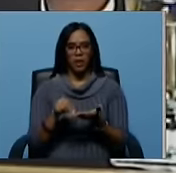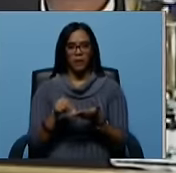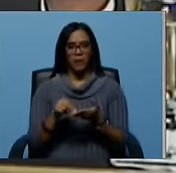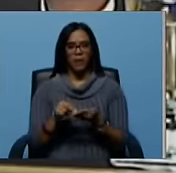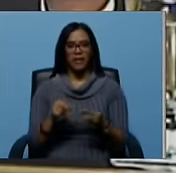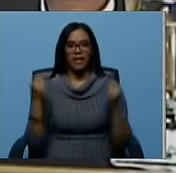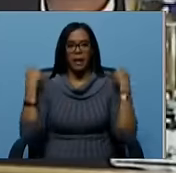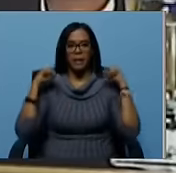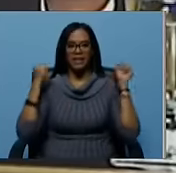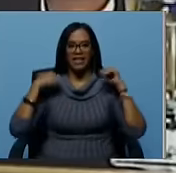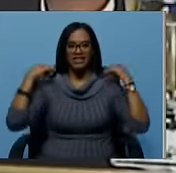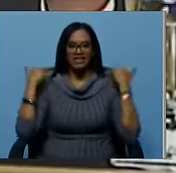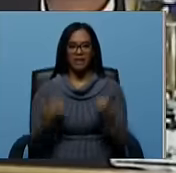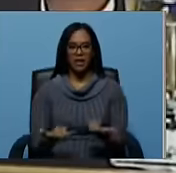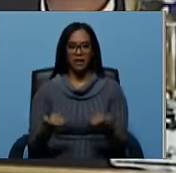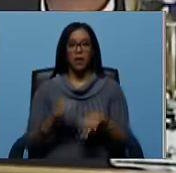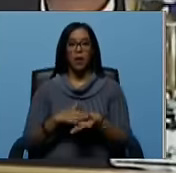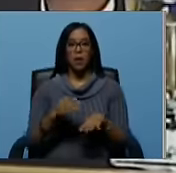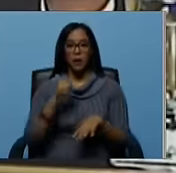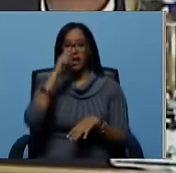en práctica de una vez. Porque